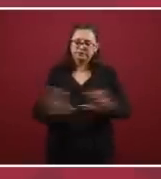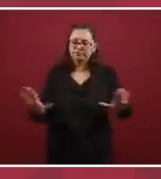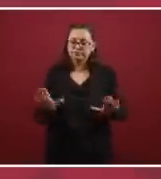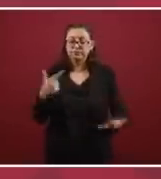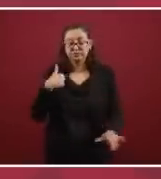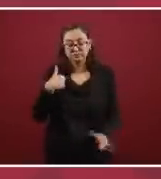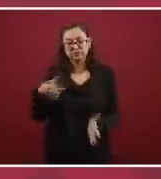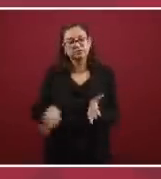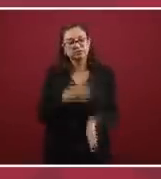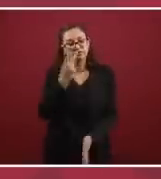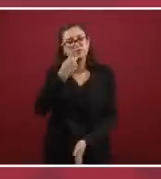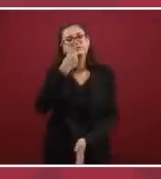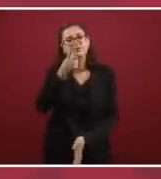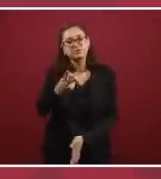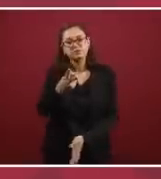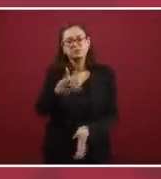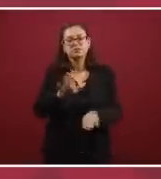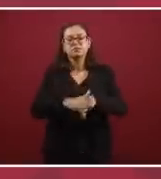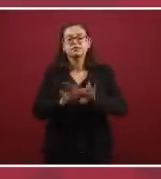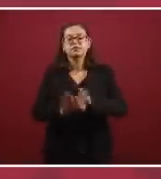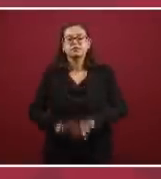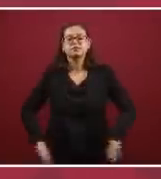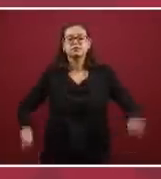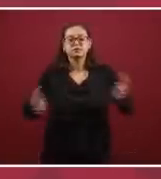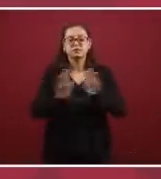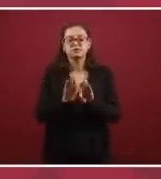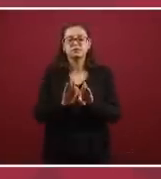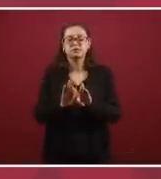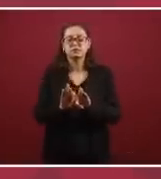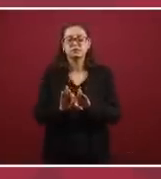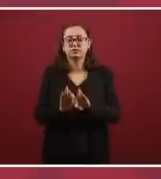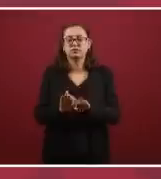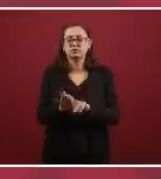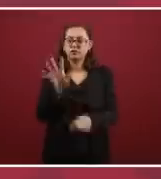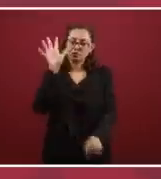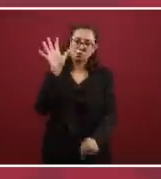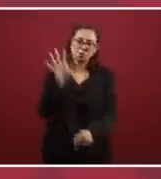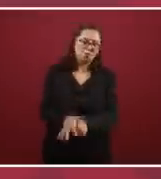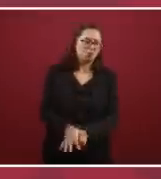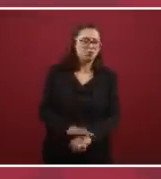insisto, es muy importante no reprimir,